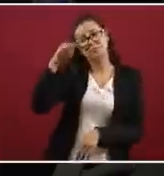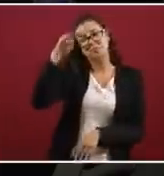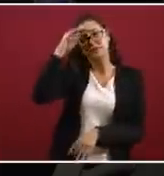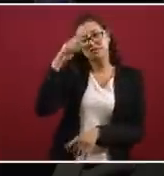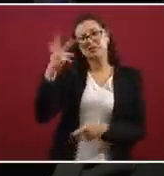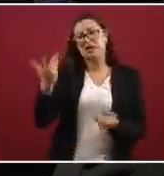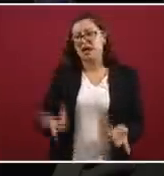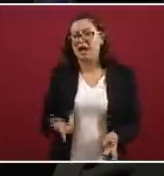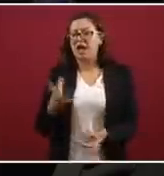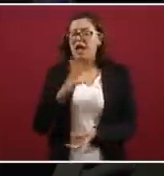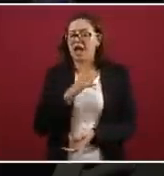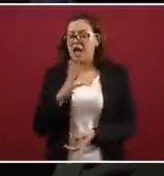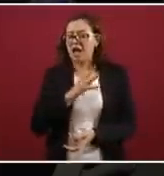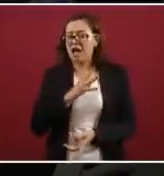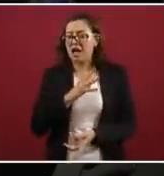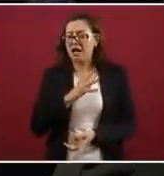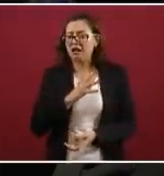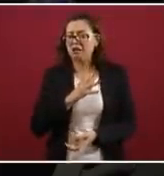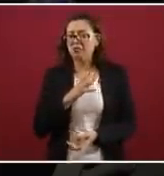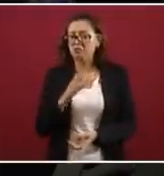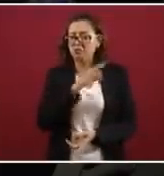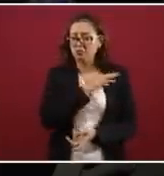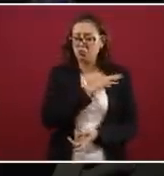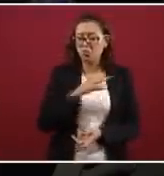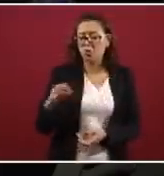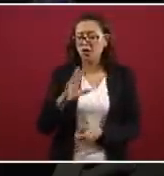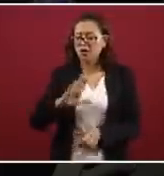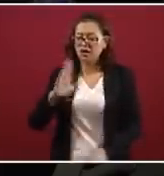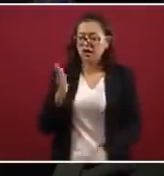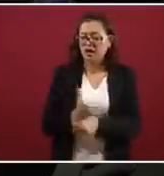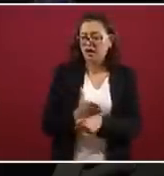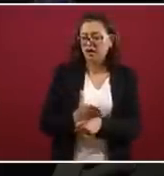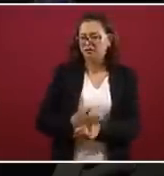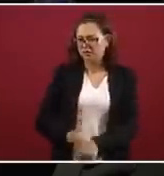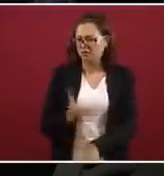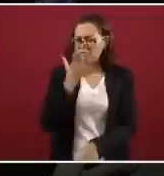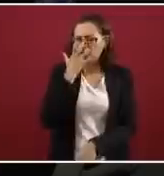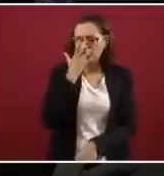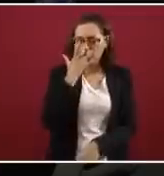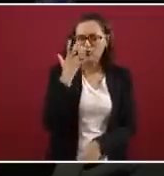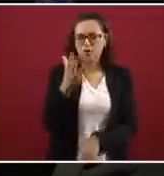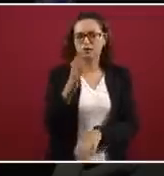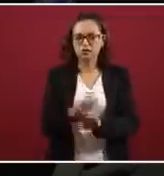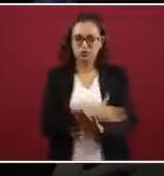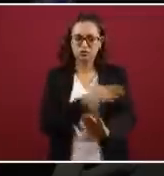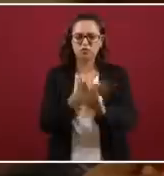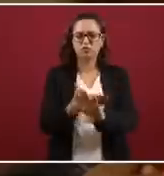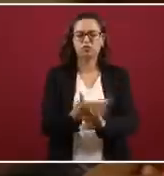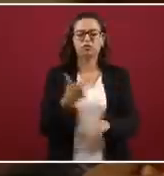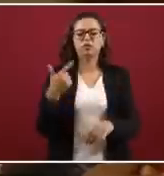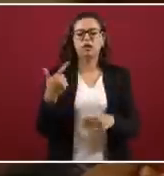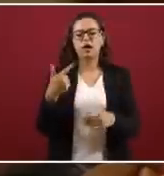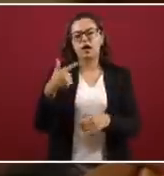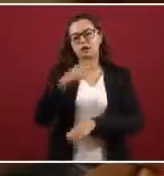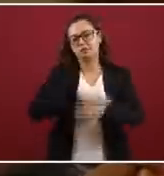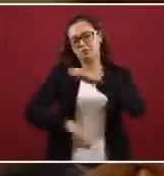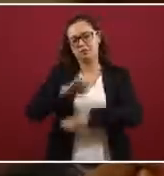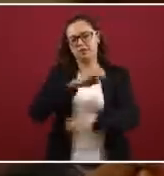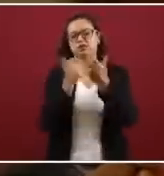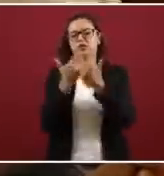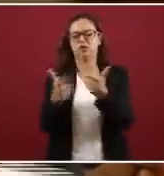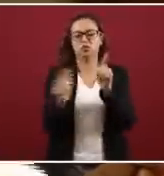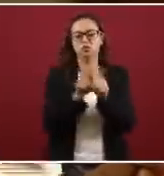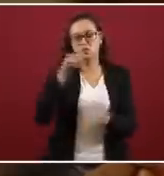si existe ya la posibilidad de sanciones enérgicas contra Grupo México, porque no solo el